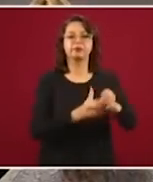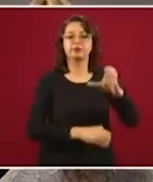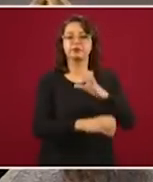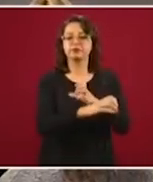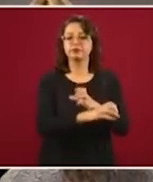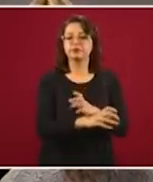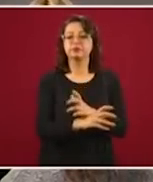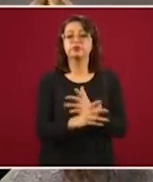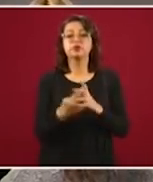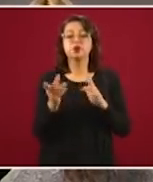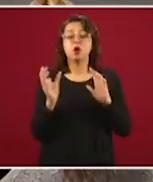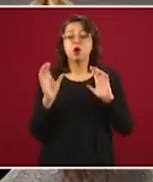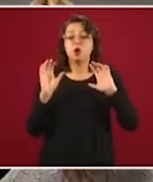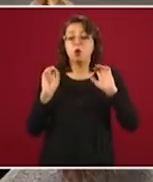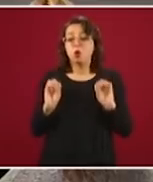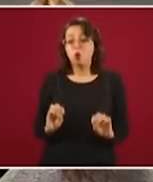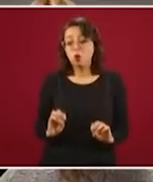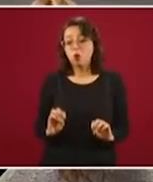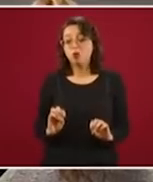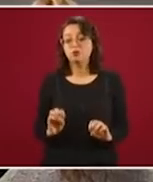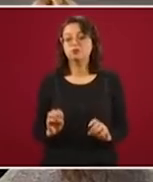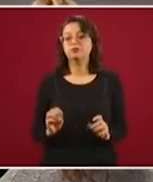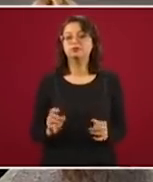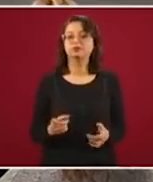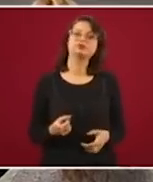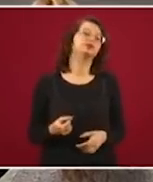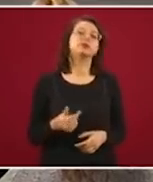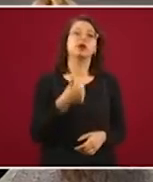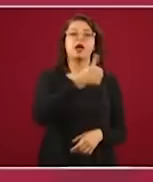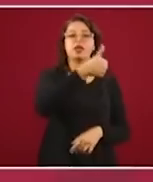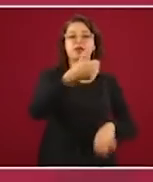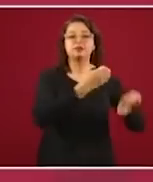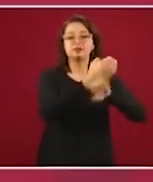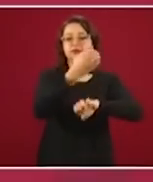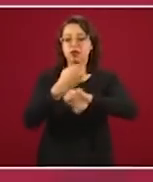o se hacían convenios de compra de medicamentos